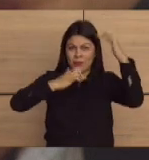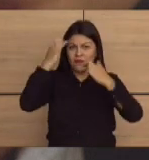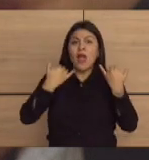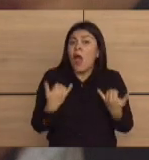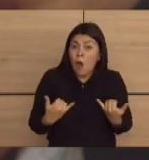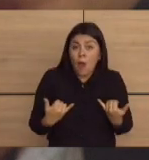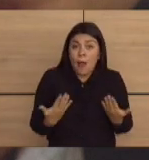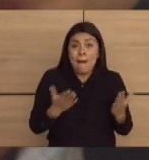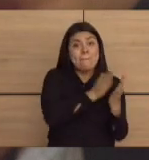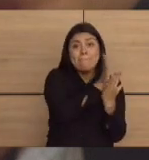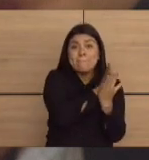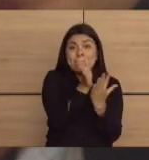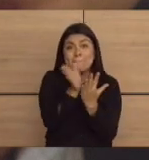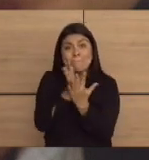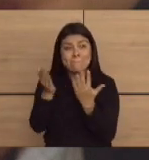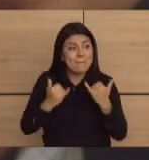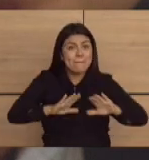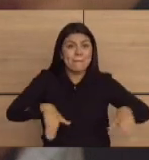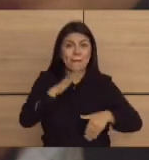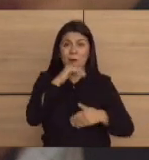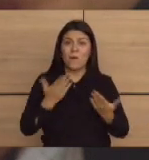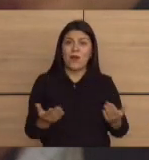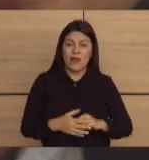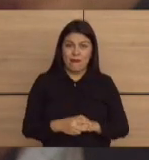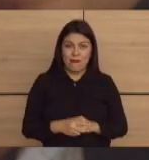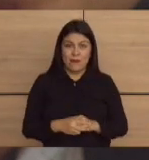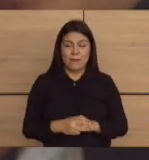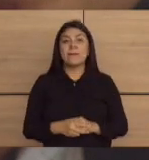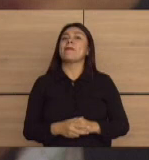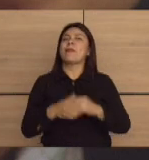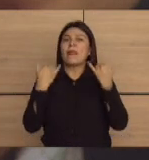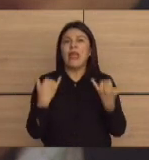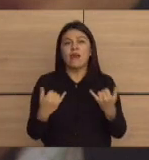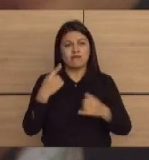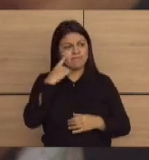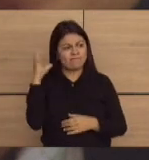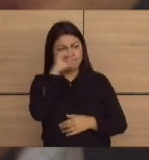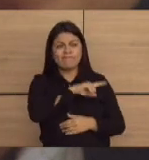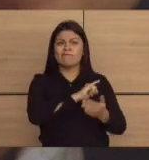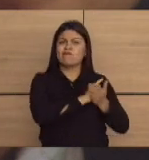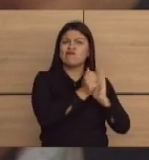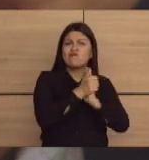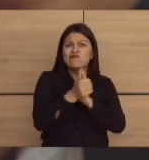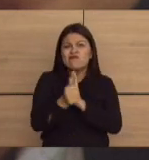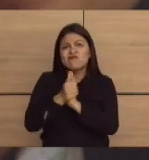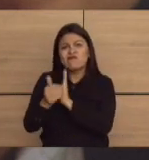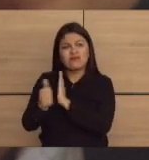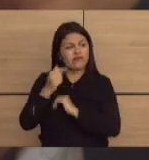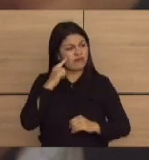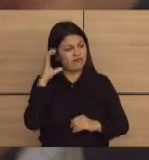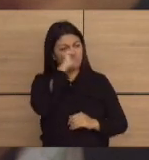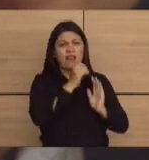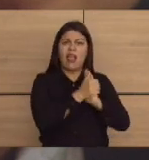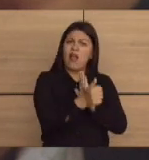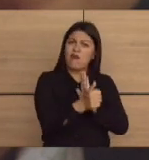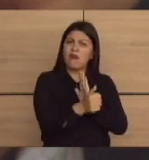no existen. Y estamos viendo cómo las habilidades se van sustituyendo por